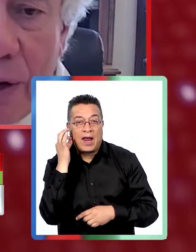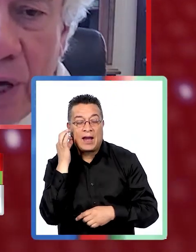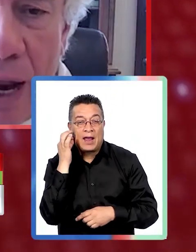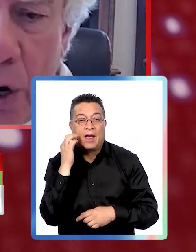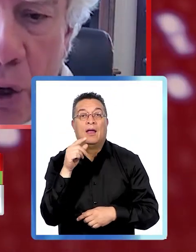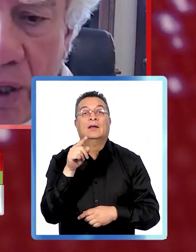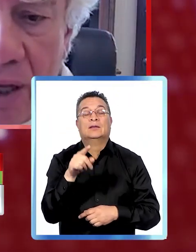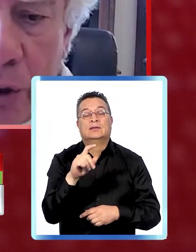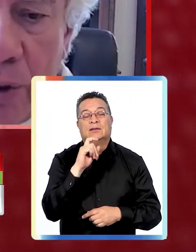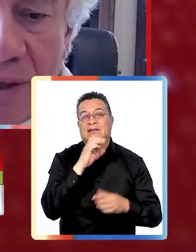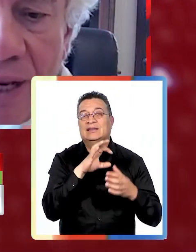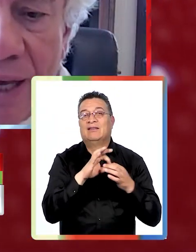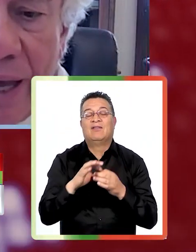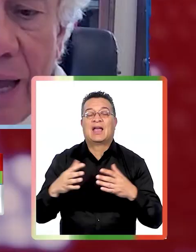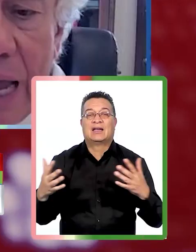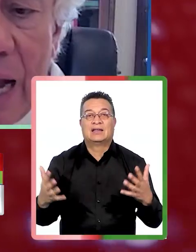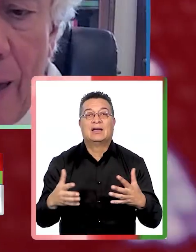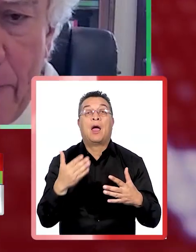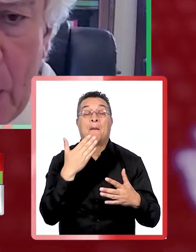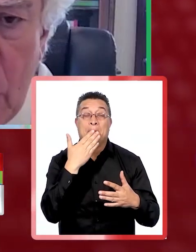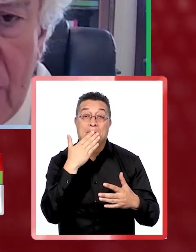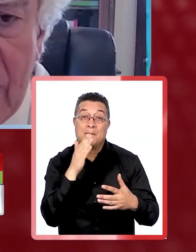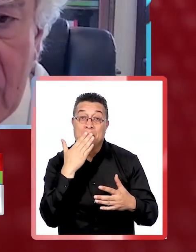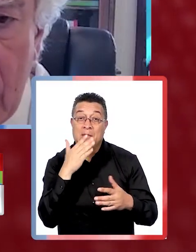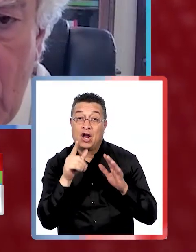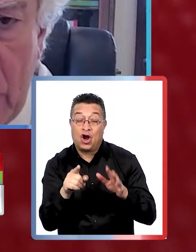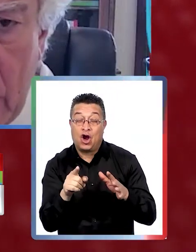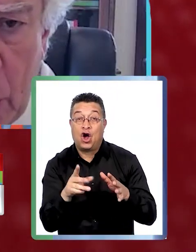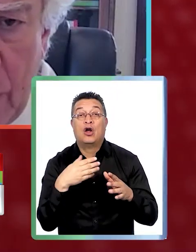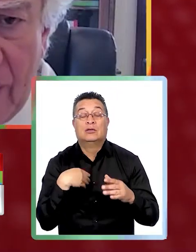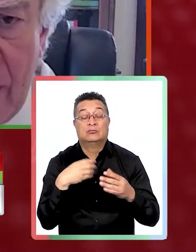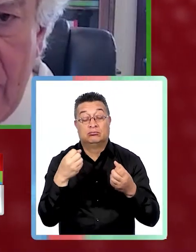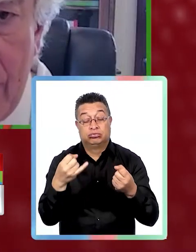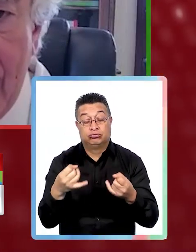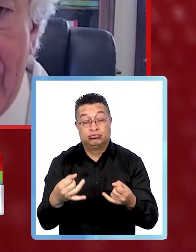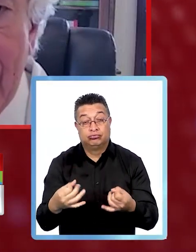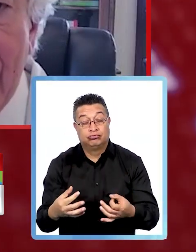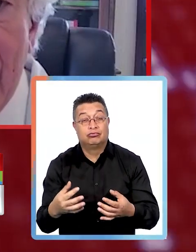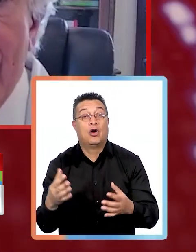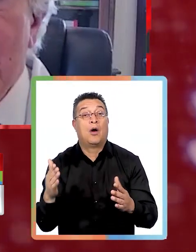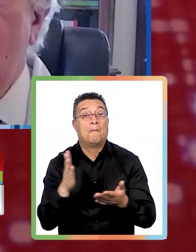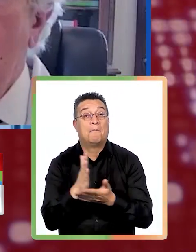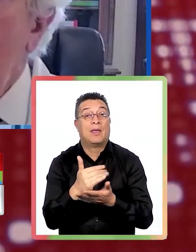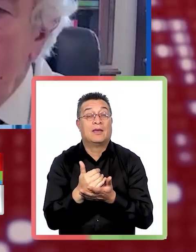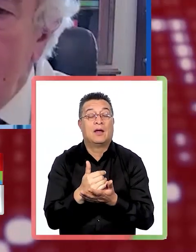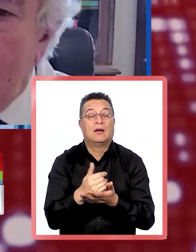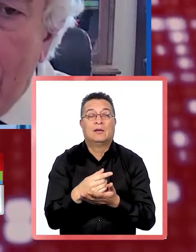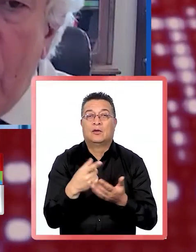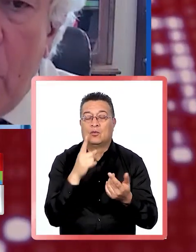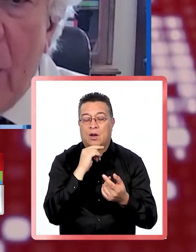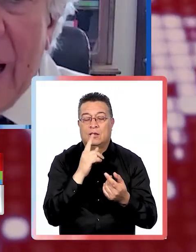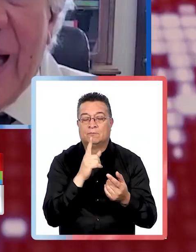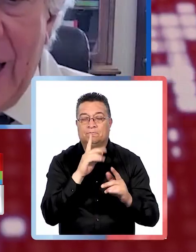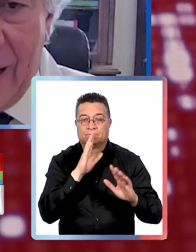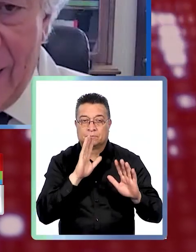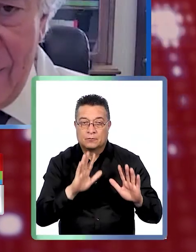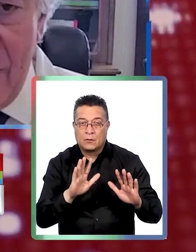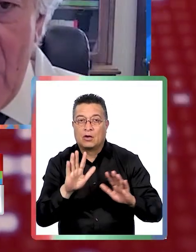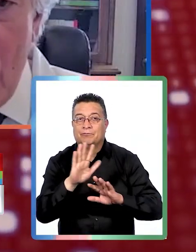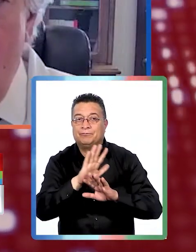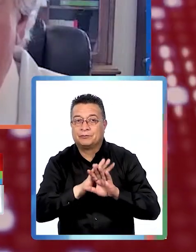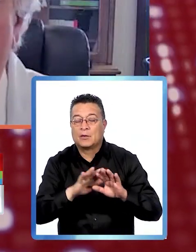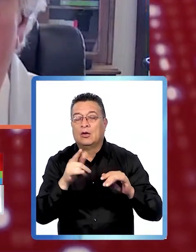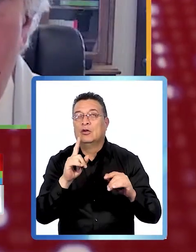¿Te fijas? O sea, lo que te quiero decir es que las mejorías que se logran con una serie de medidas son, digámoslo,